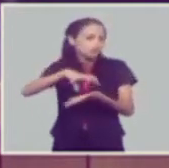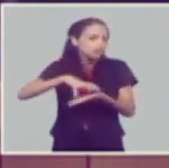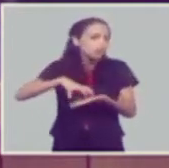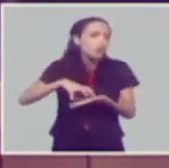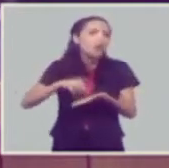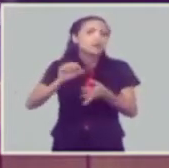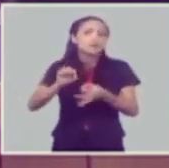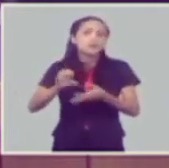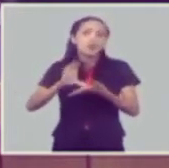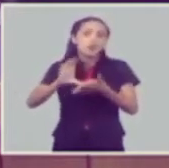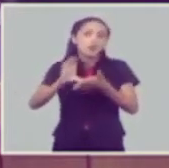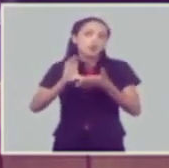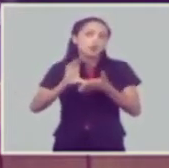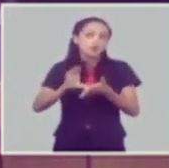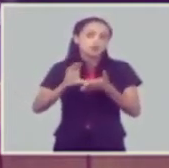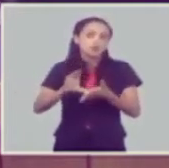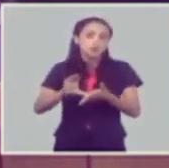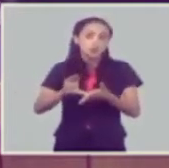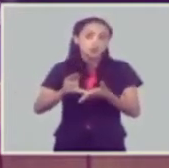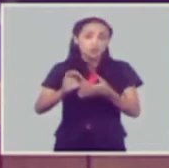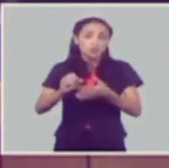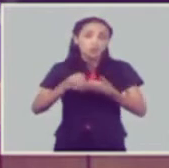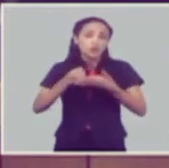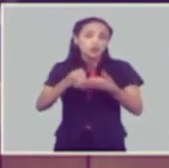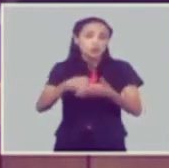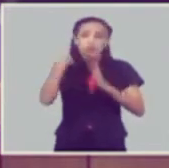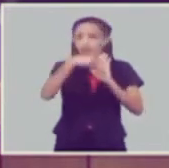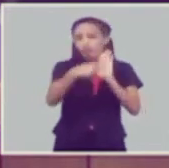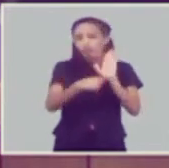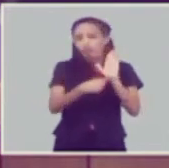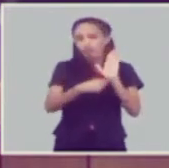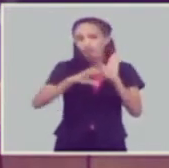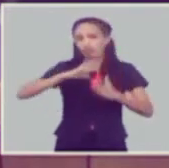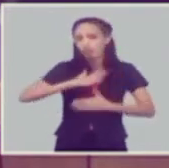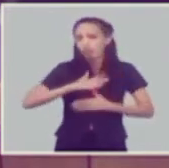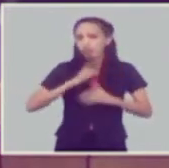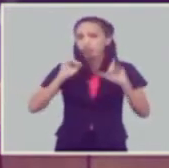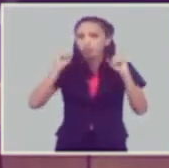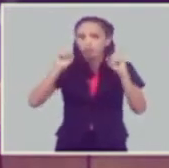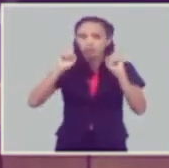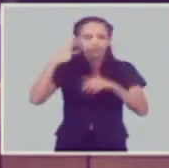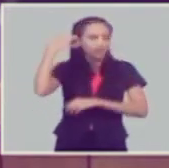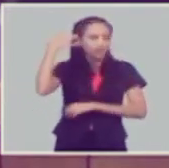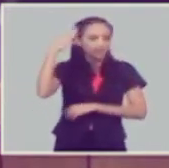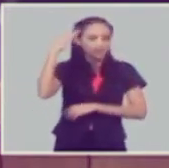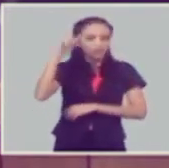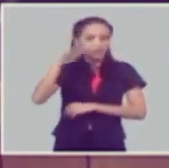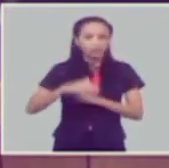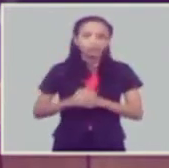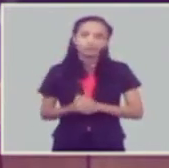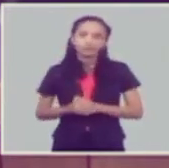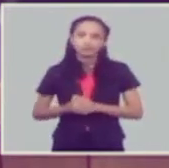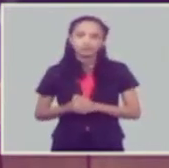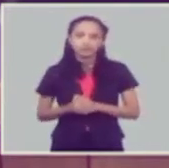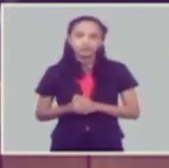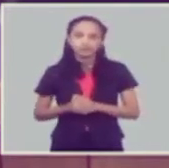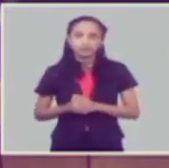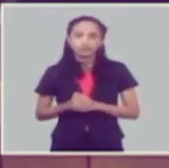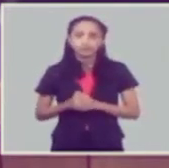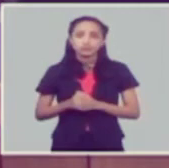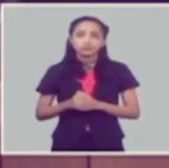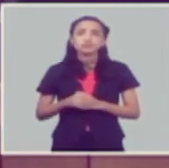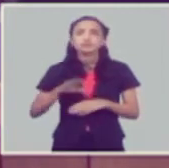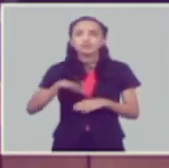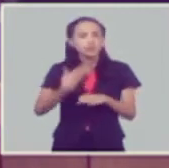piedra angular y singularmente característica de nuestra política exterior. Tarde o temprano se escribirá la historia de esta nefasta